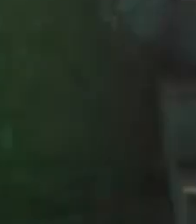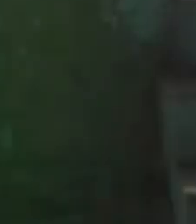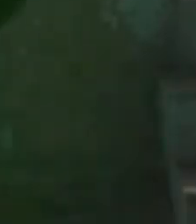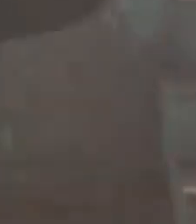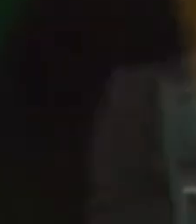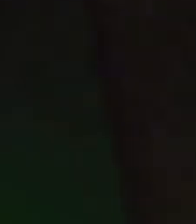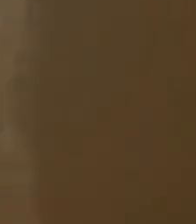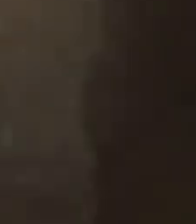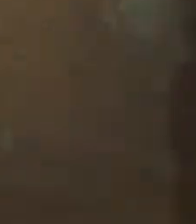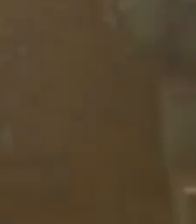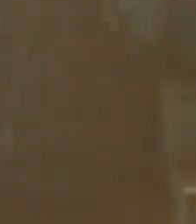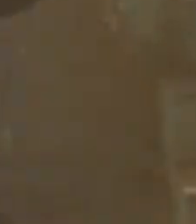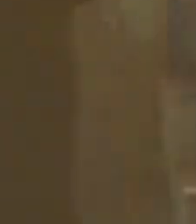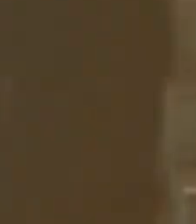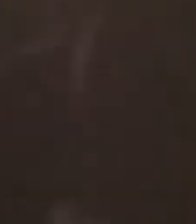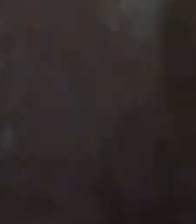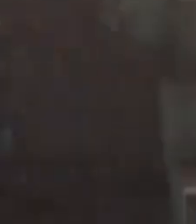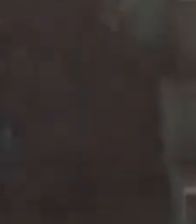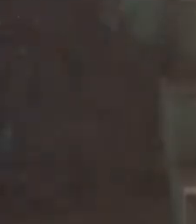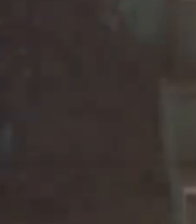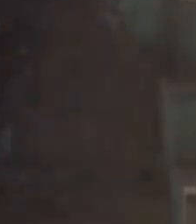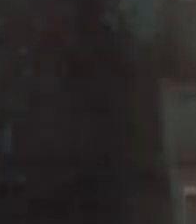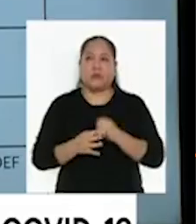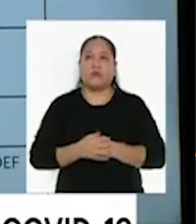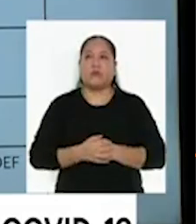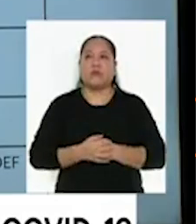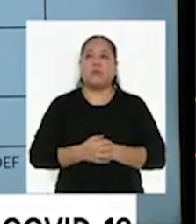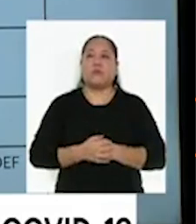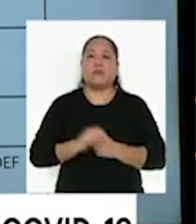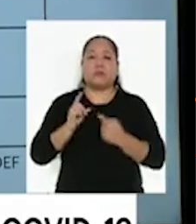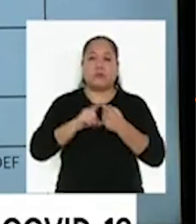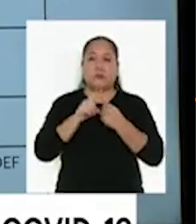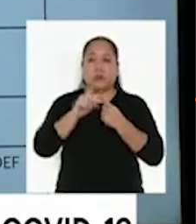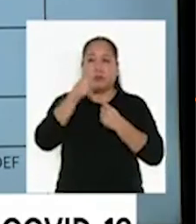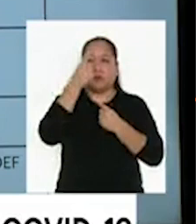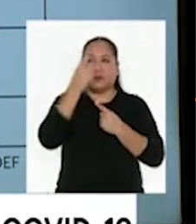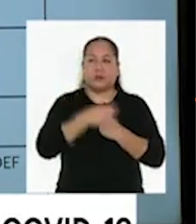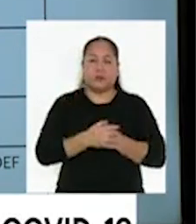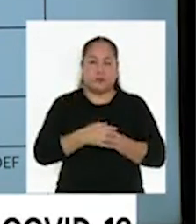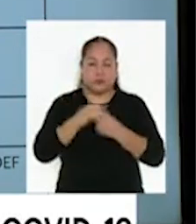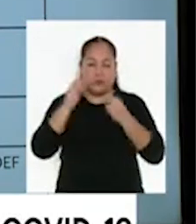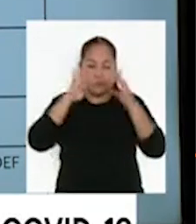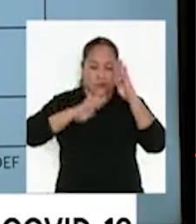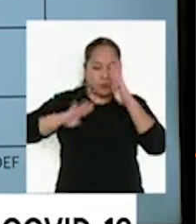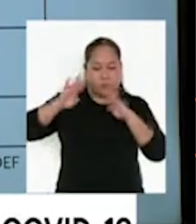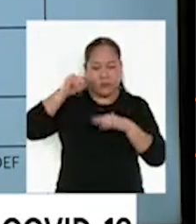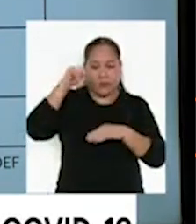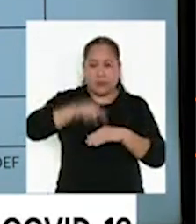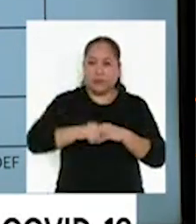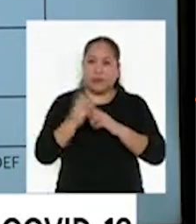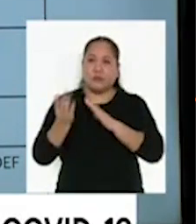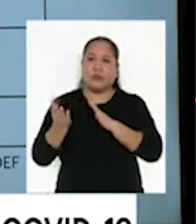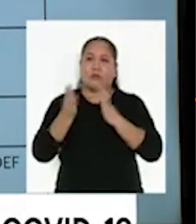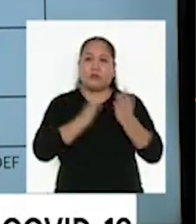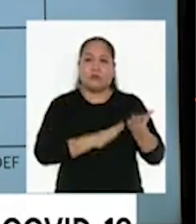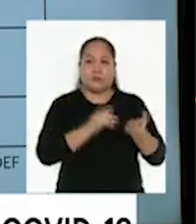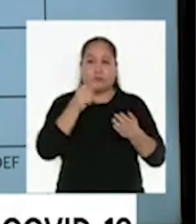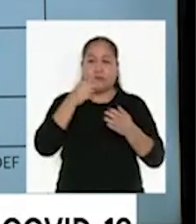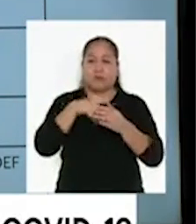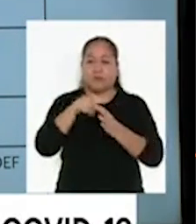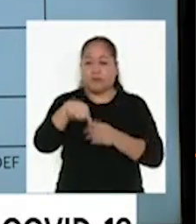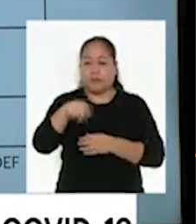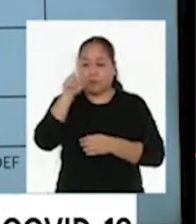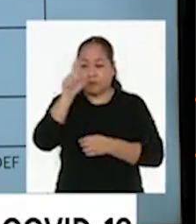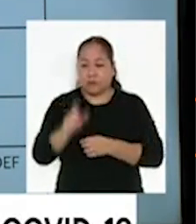criterios serán el virológico y el de la prueba rápida. El primer criterio es el criterio virológico, que se refiere a un fallecimiento que sucede en una